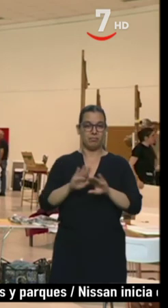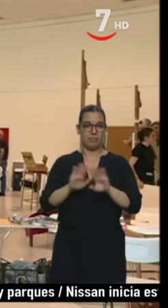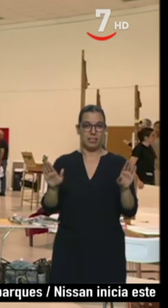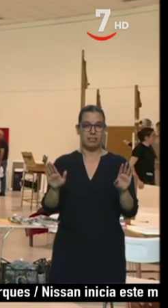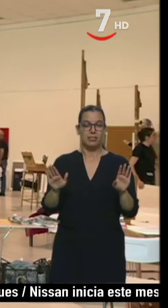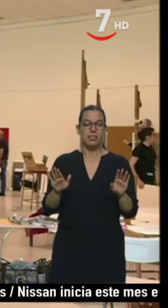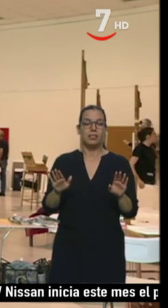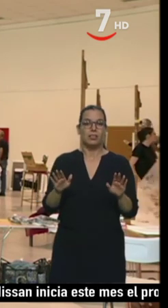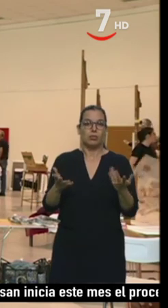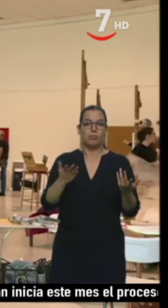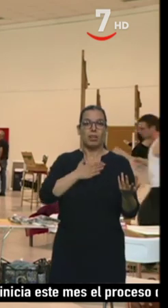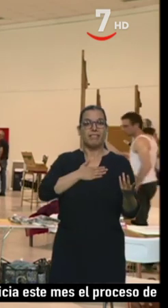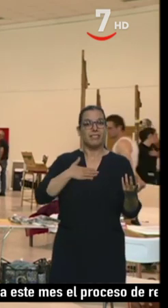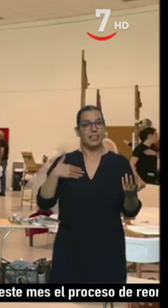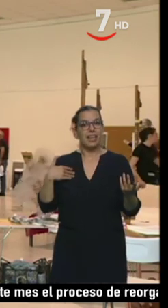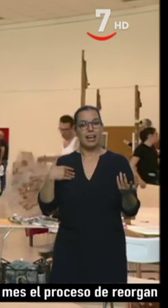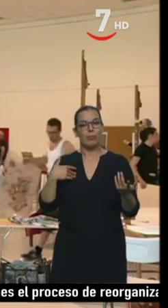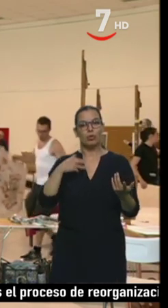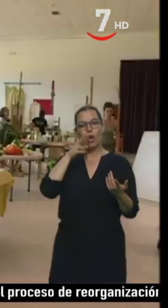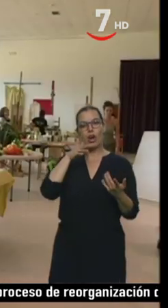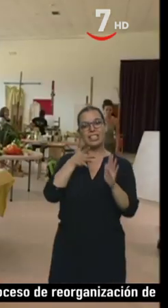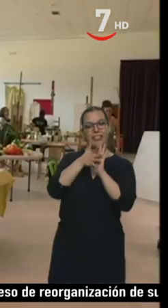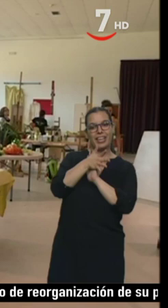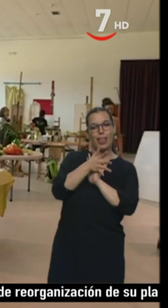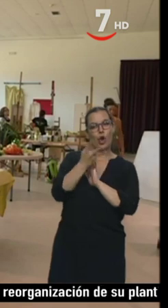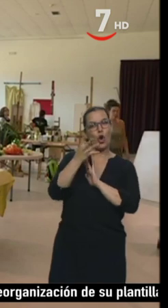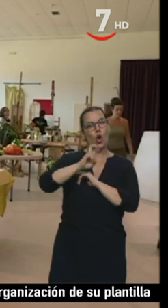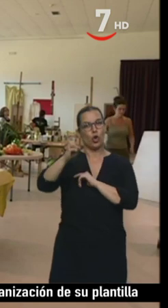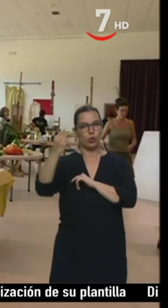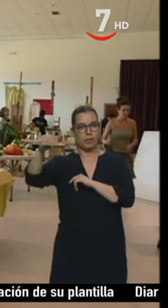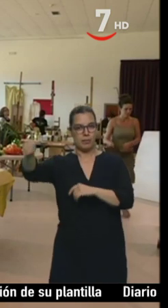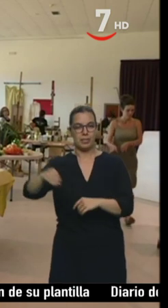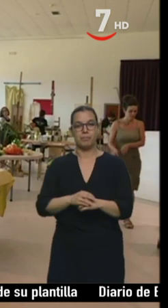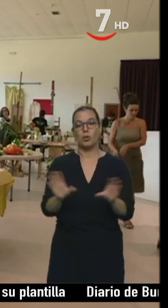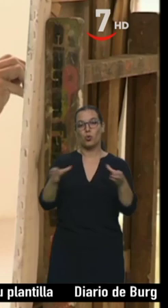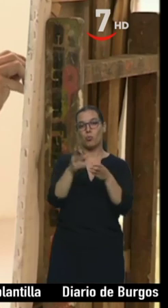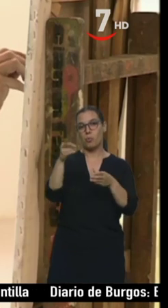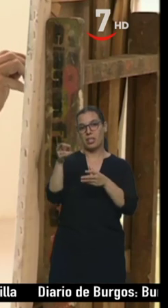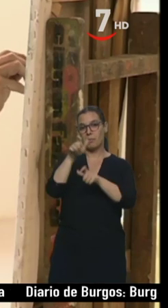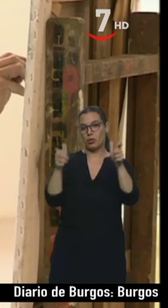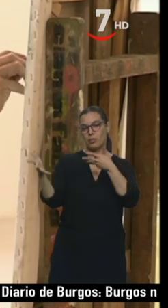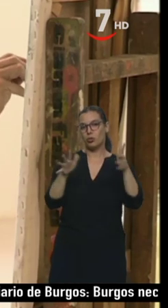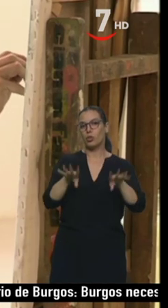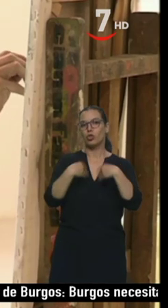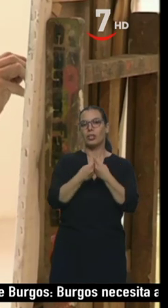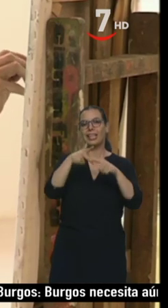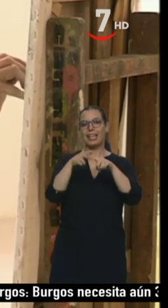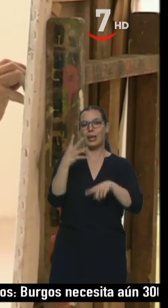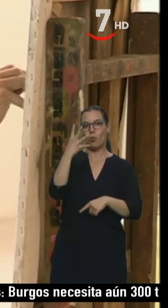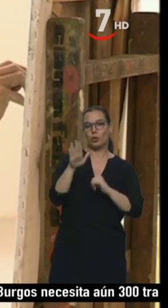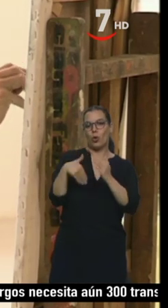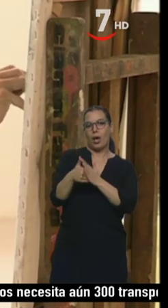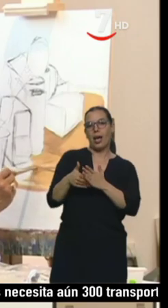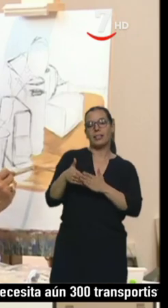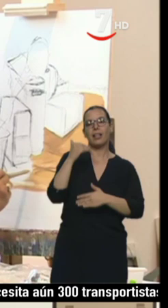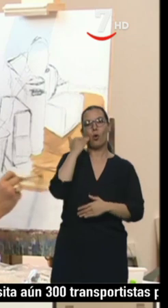queremos darle otro sentido, ¿no? Una treintena de personas participan en los 4 talleres que se prolongan hasta